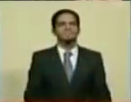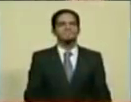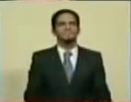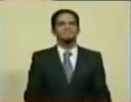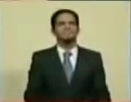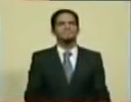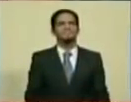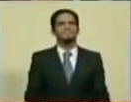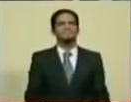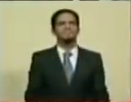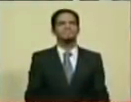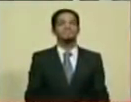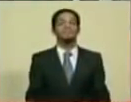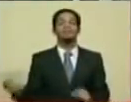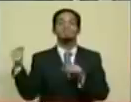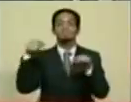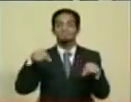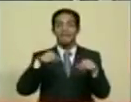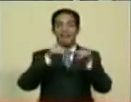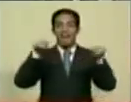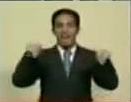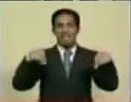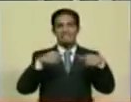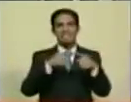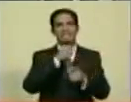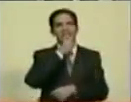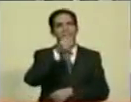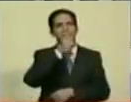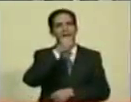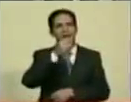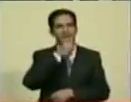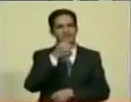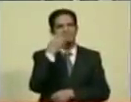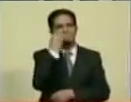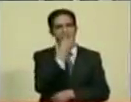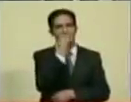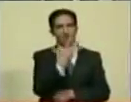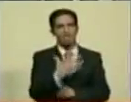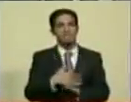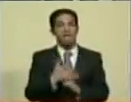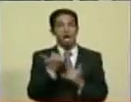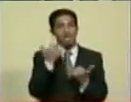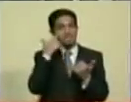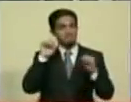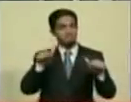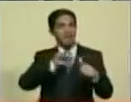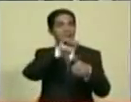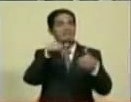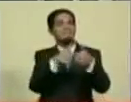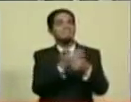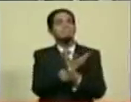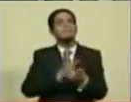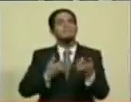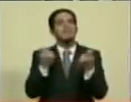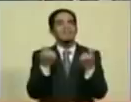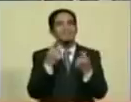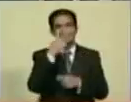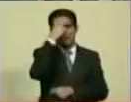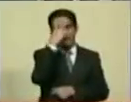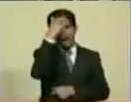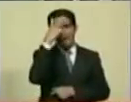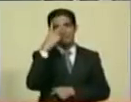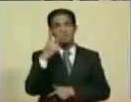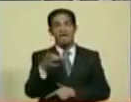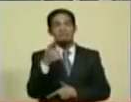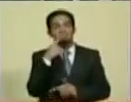Nos encontramos en la sala de prensa Simón Bolívar del Palacio de Miraflores, donde en breves momentos el vicepresidente para el área económica, Tarek de la ISAMI, va a